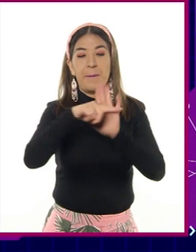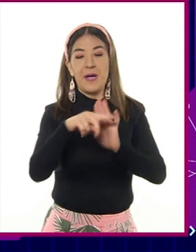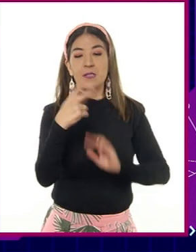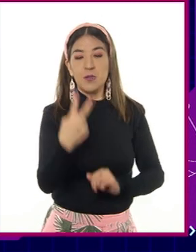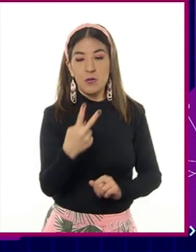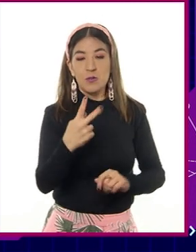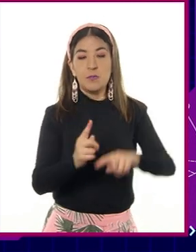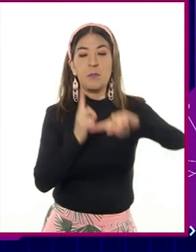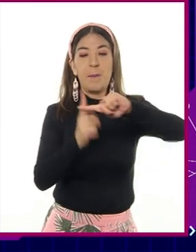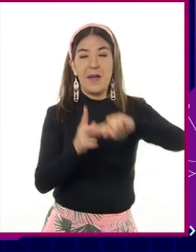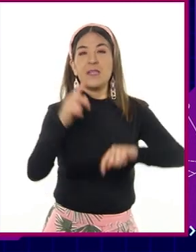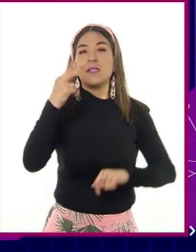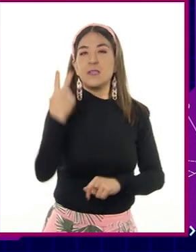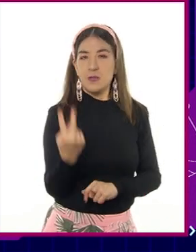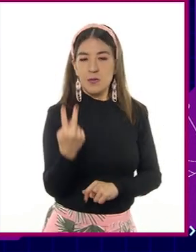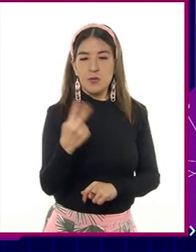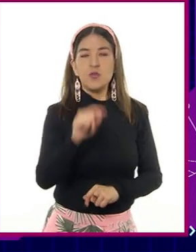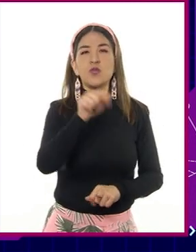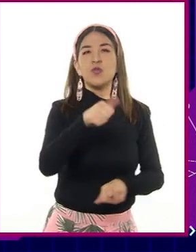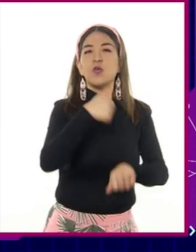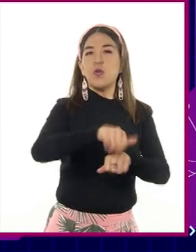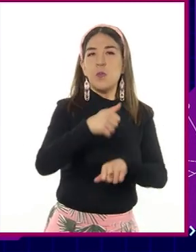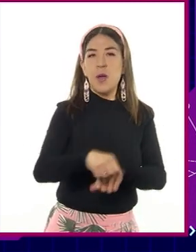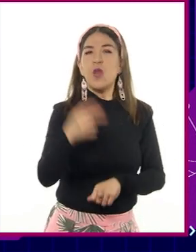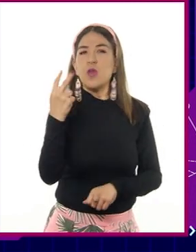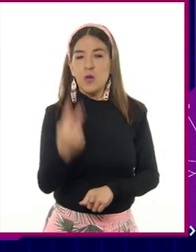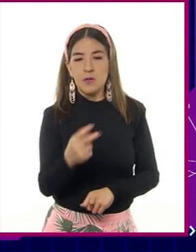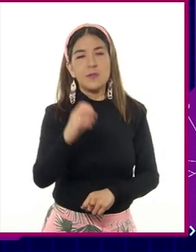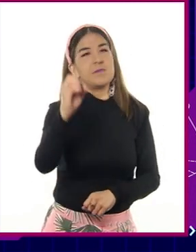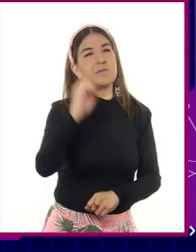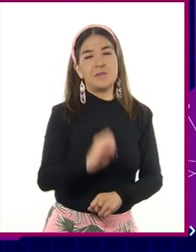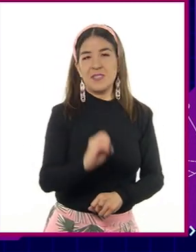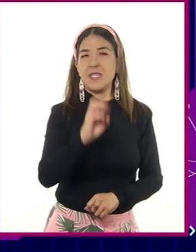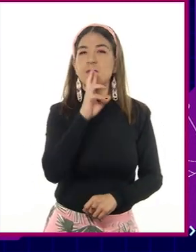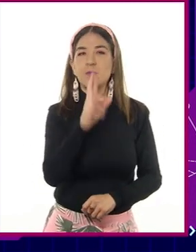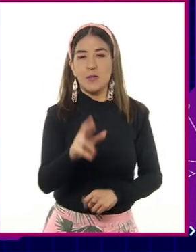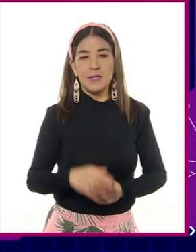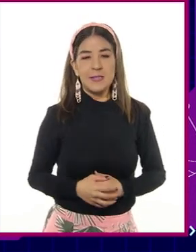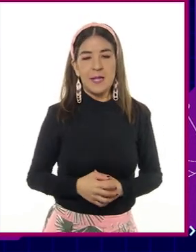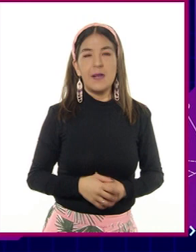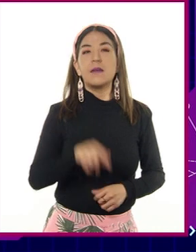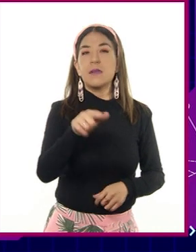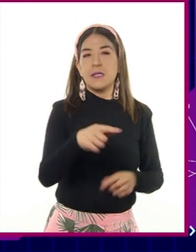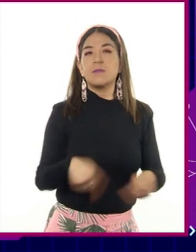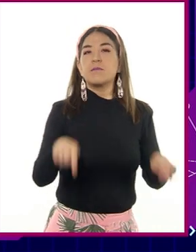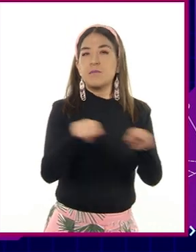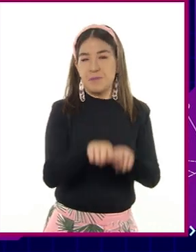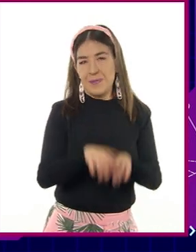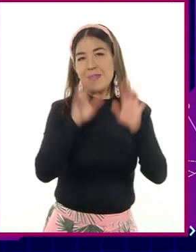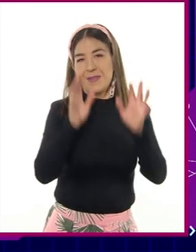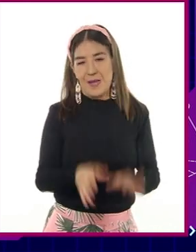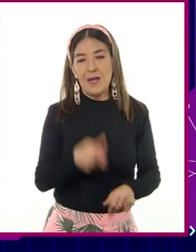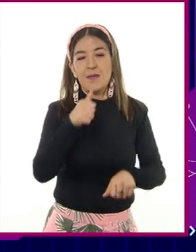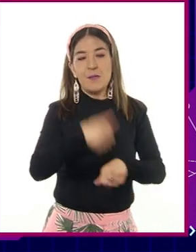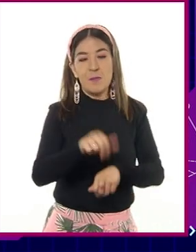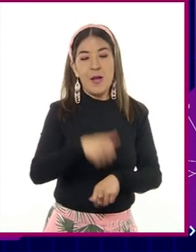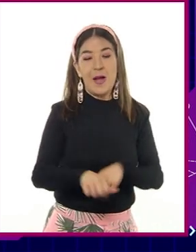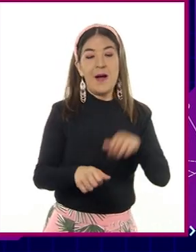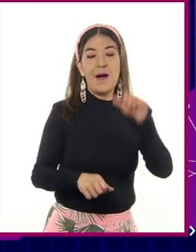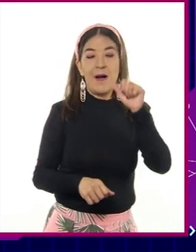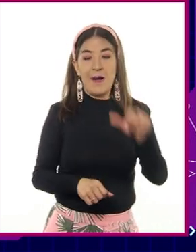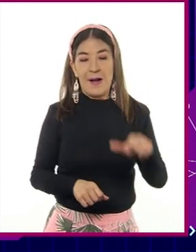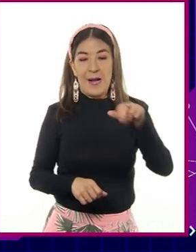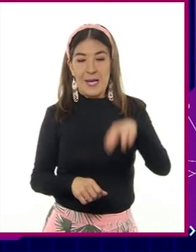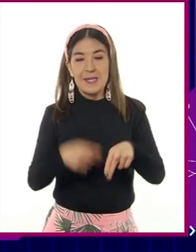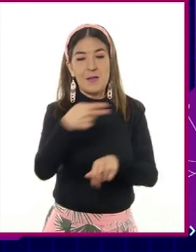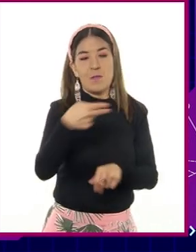al sustraendo 2 con el sumando 2 queda 0. Por lo tanto, nos queda la expresión algebraica an igual